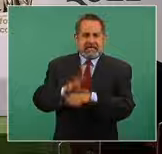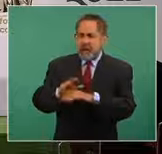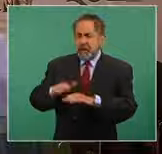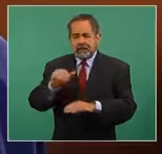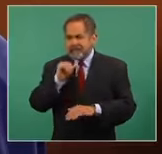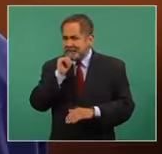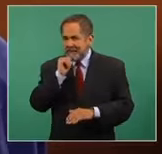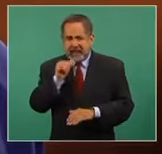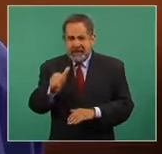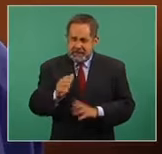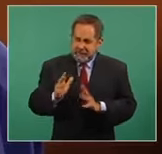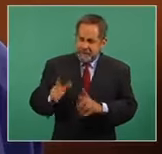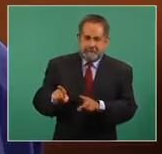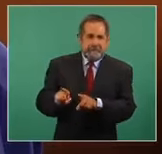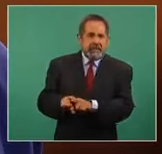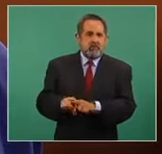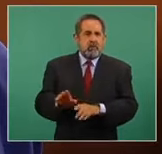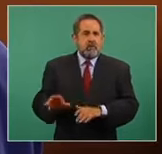Asimismo,